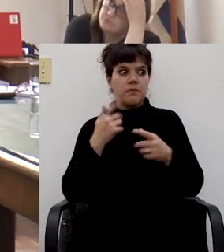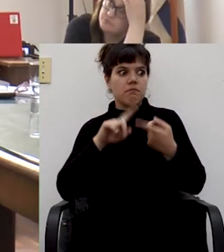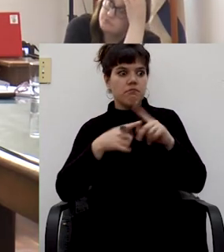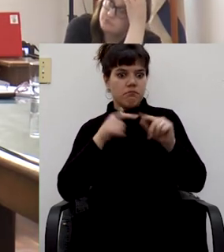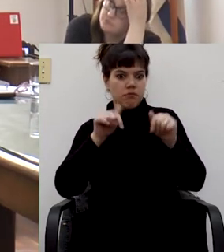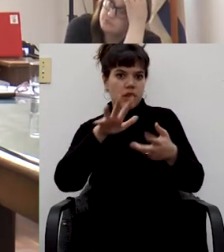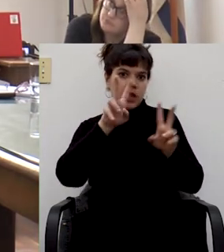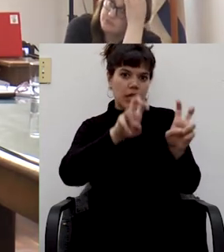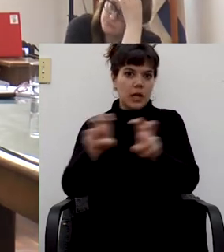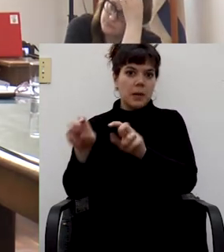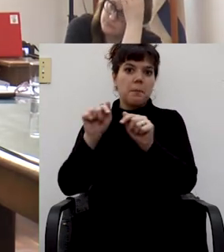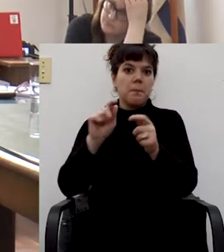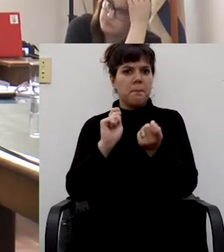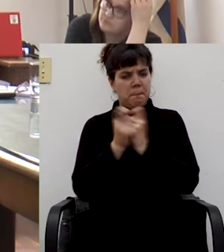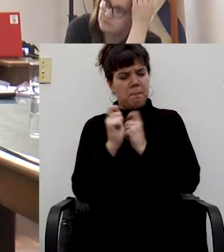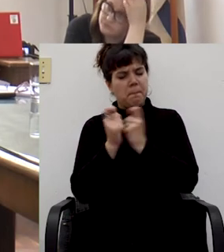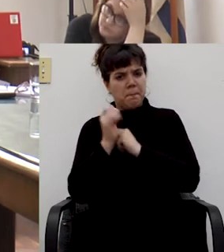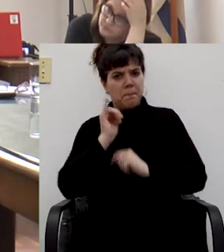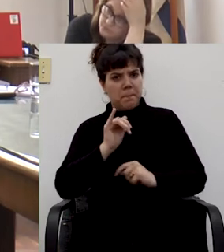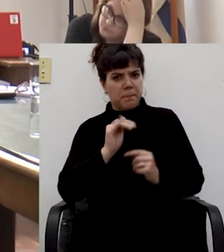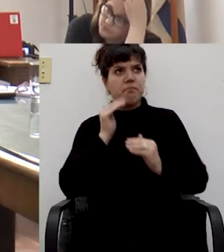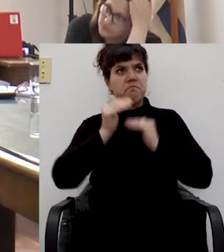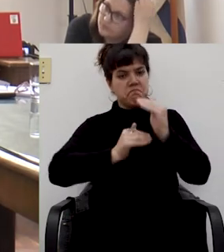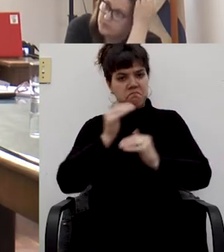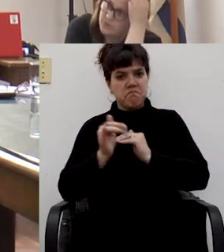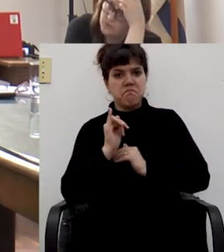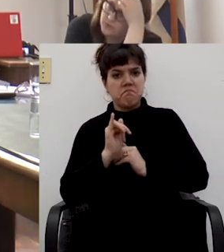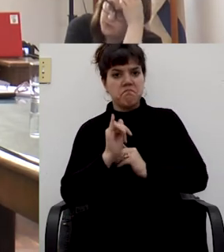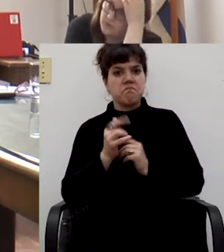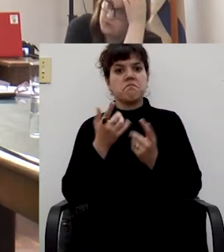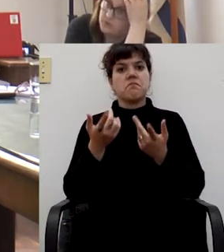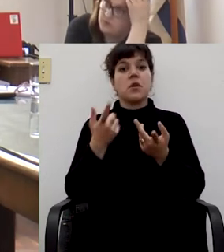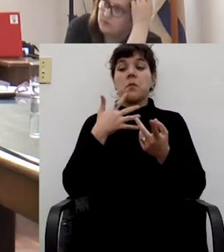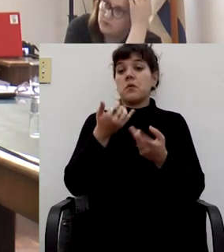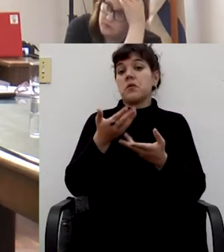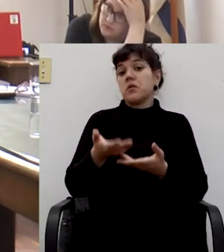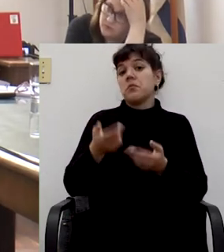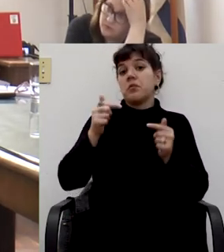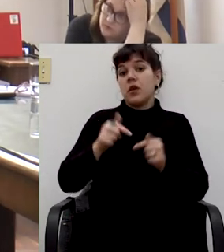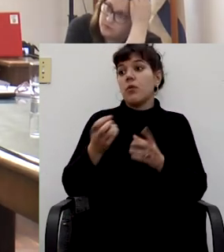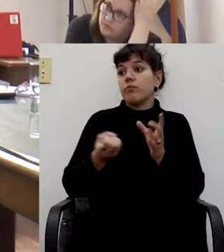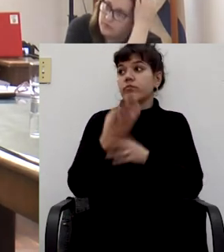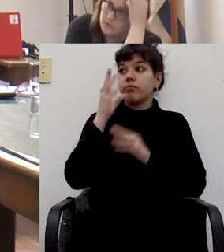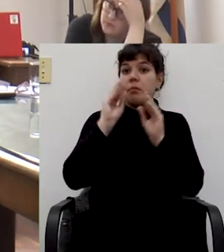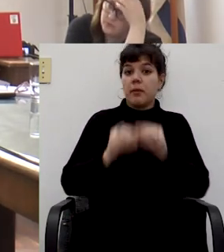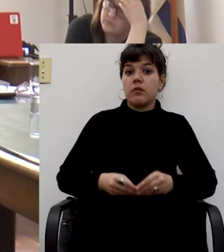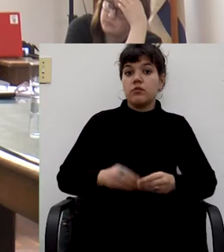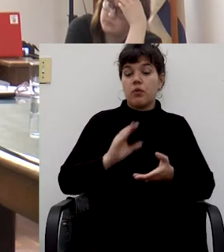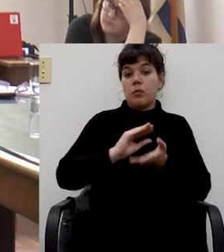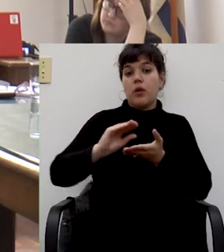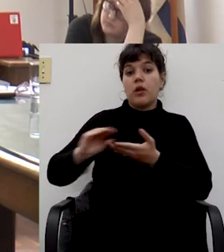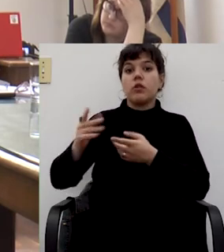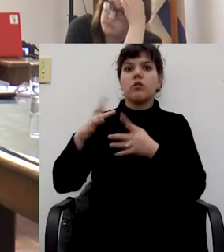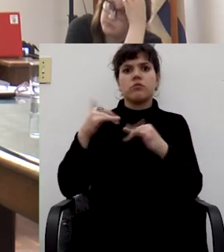ido generando cambios y ha ido generando avances, porque, bueno, por ejemplo, para el nuevo presupuesto ya tienen una